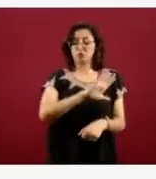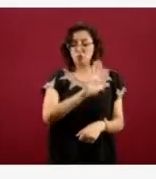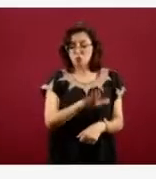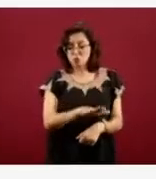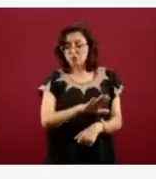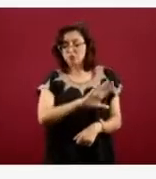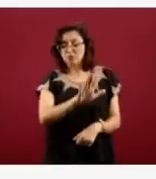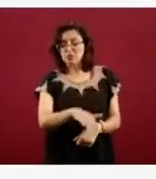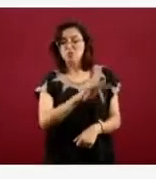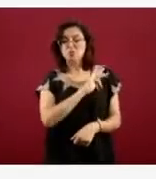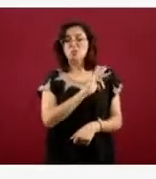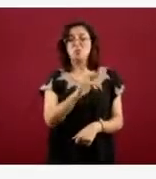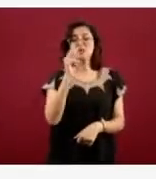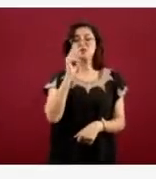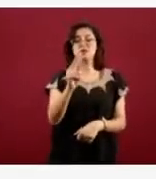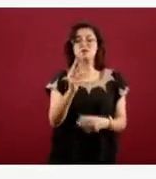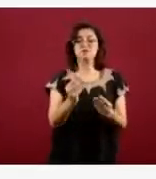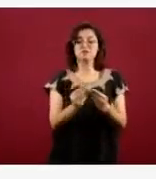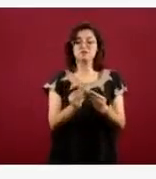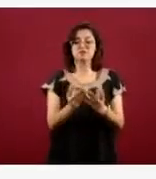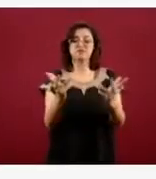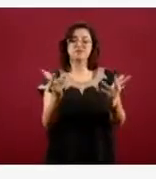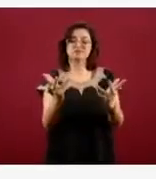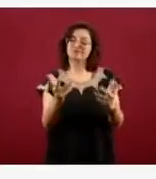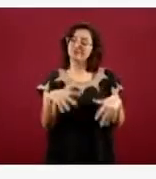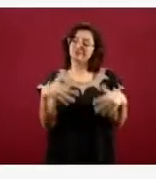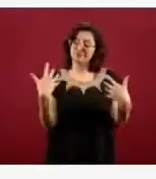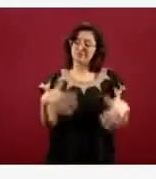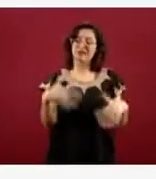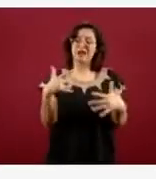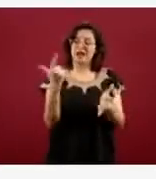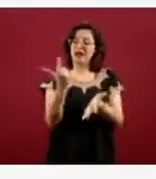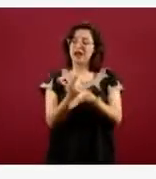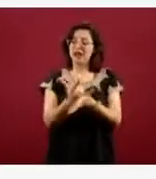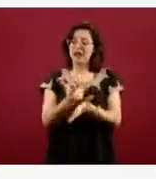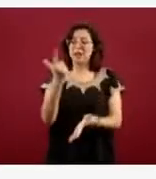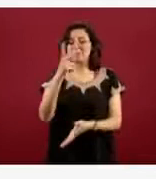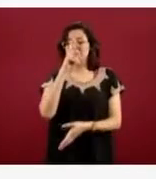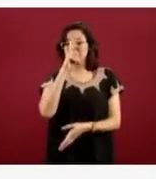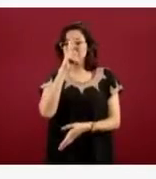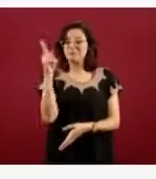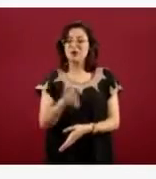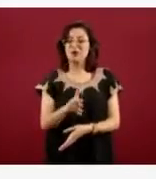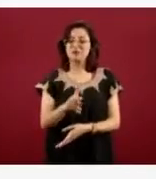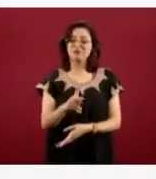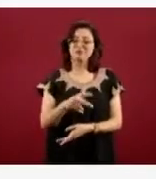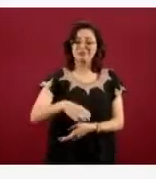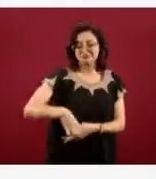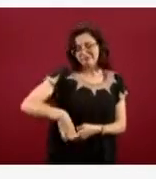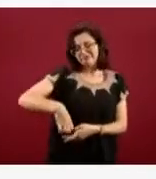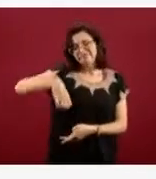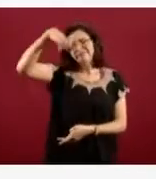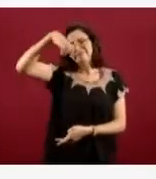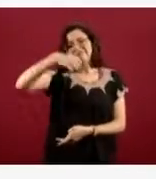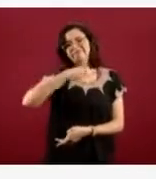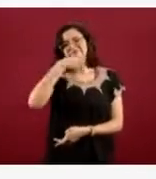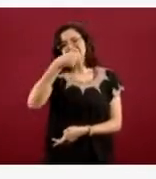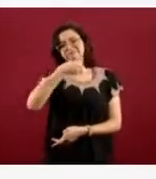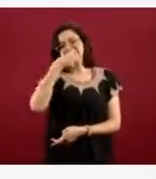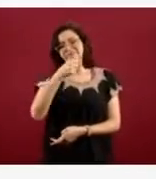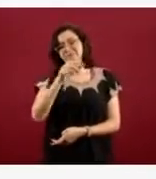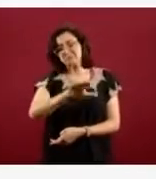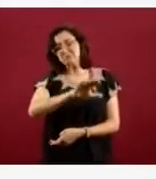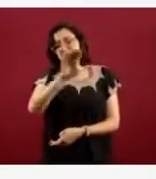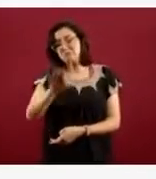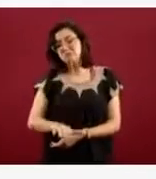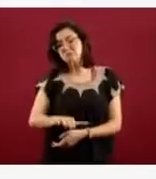sí vemos claramente una tendencia bastante marcada en la medida que se incrementa la edad, el riesgo de